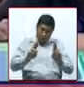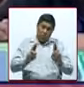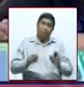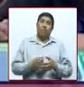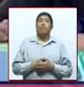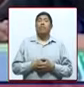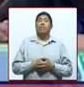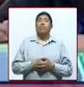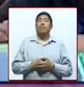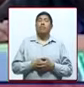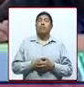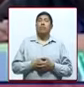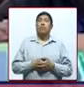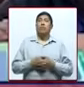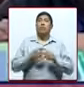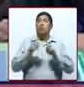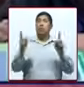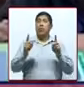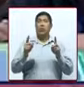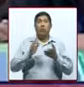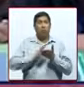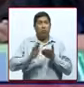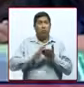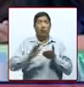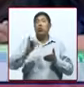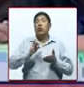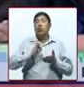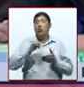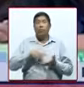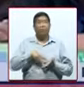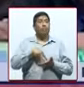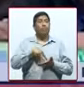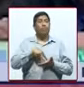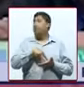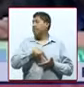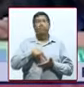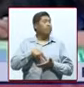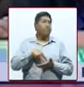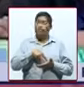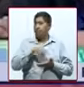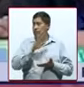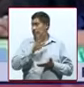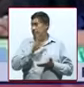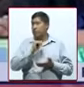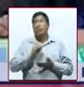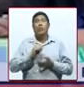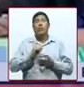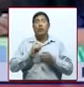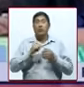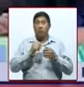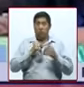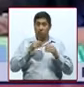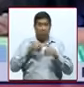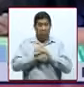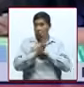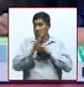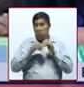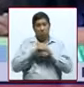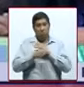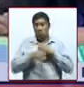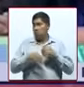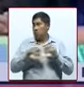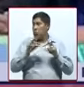respeto. Perdone, compañero, compañero, yo levanté. No, entonces, para viabilizar